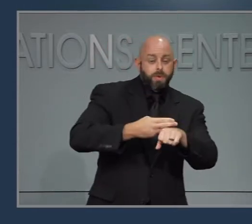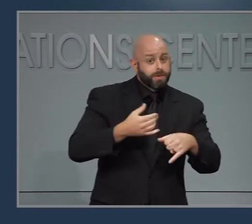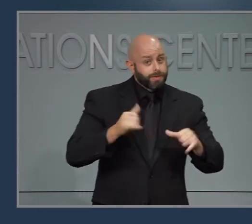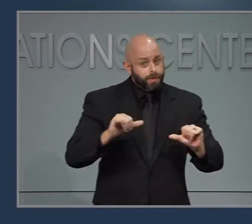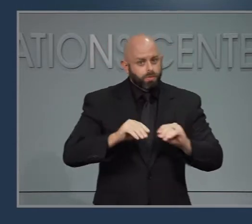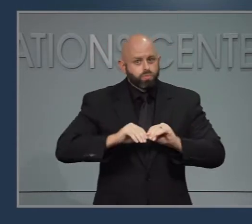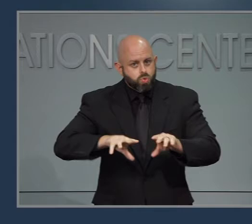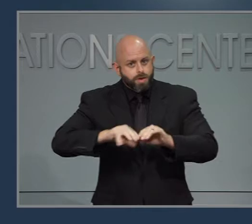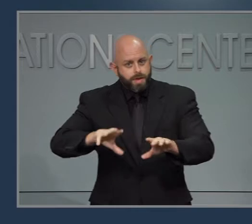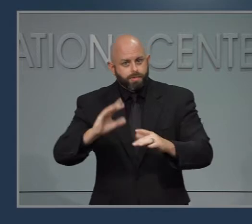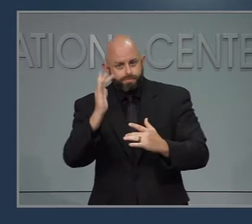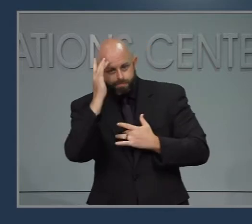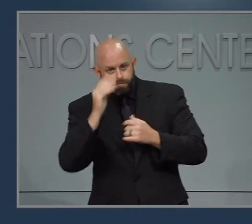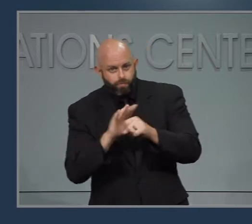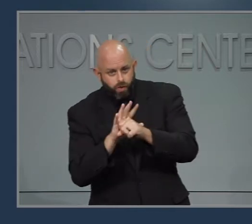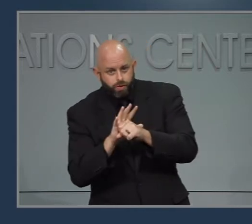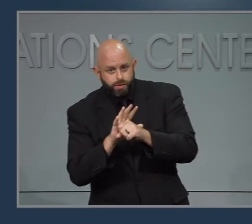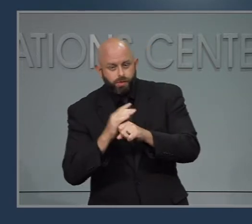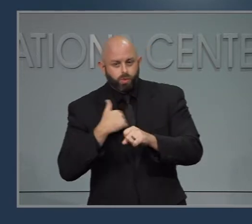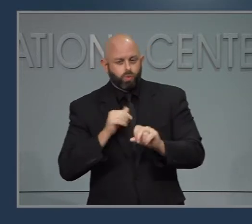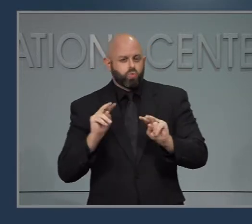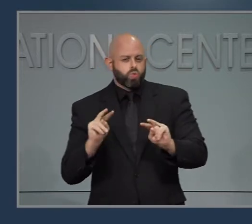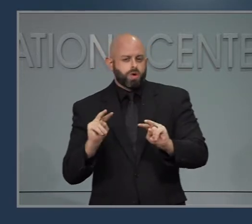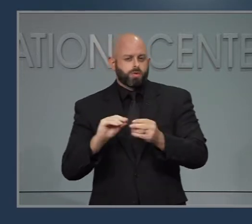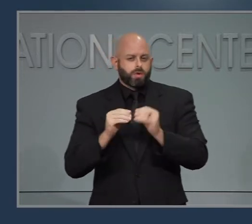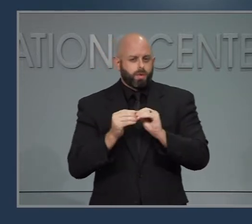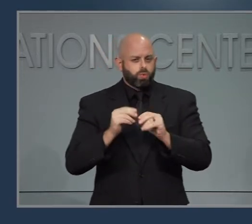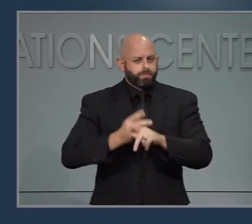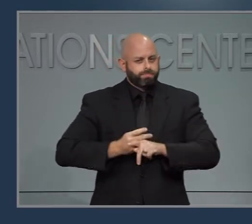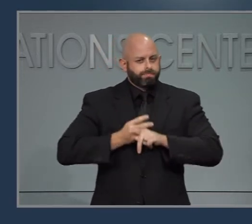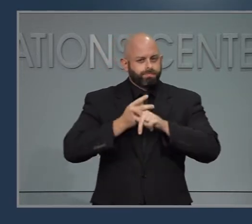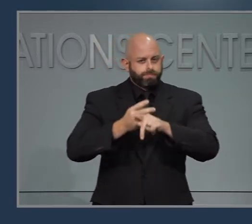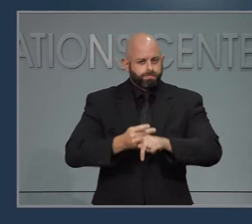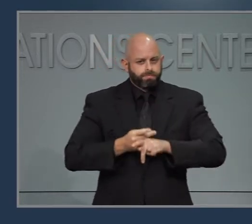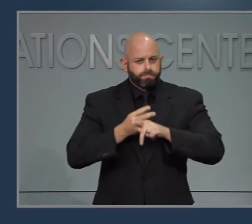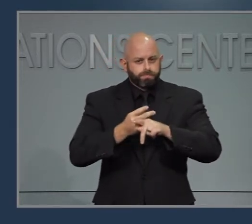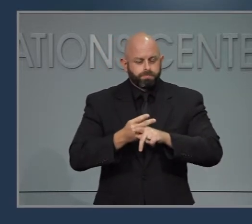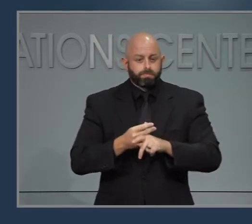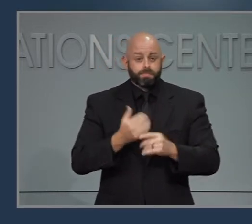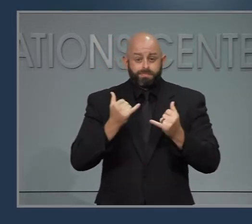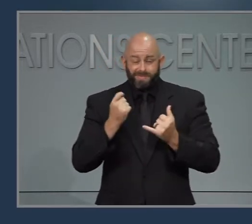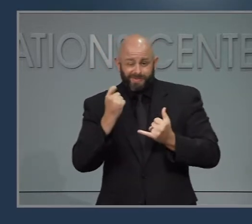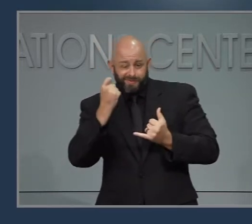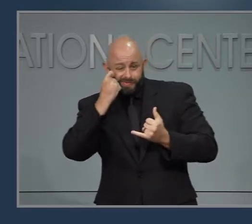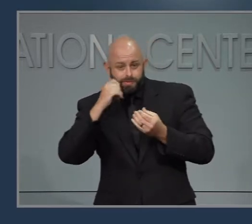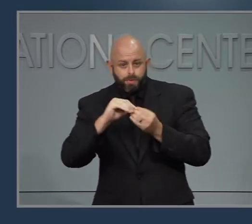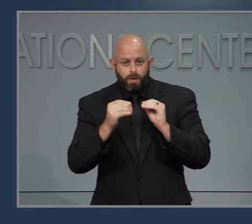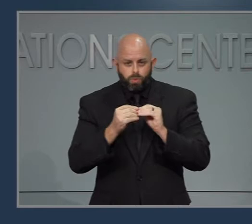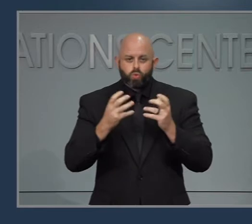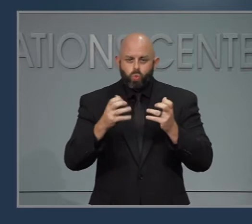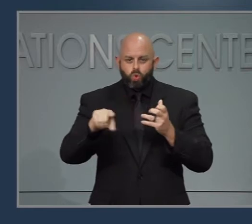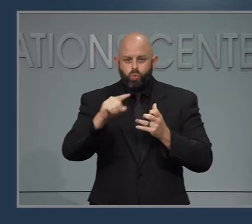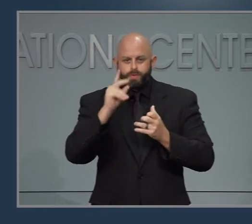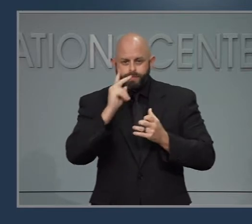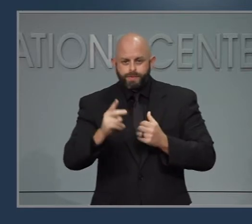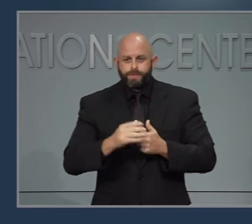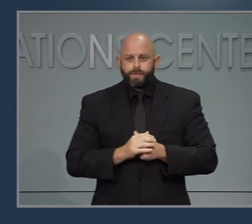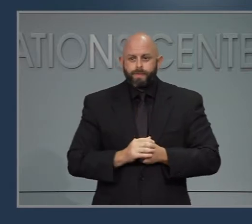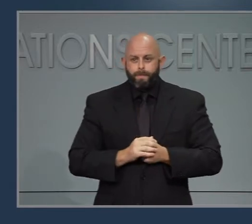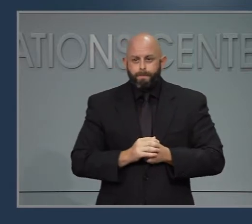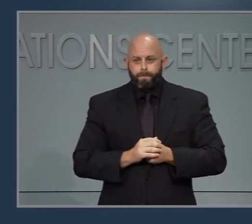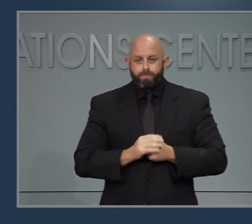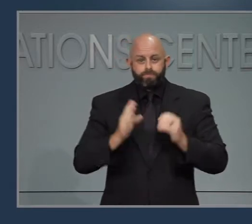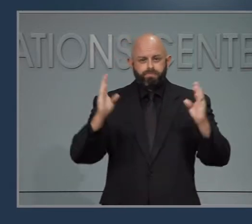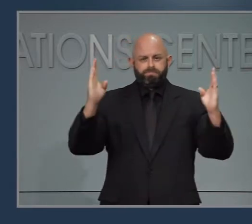ellos pueden propagar el virus, así que estamos observando esta tendencia cuidadosamente. Pero veamos de cerca la situación actual.